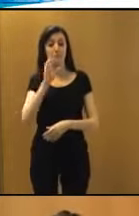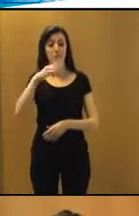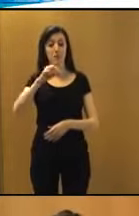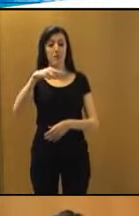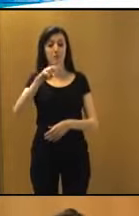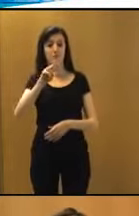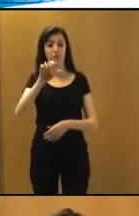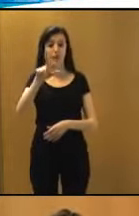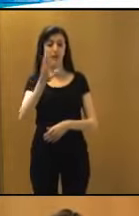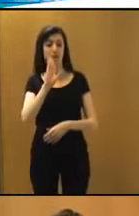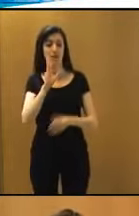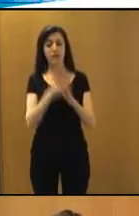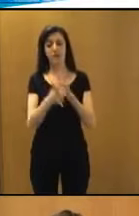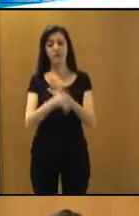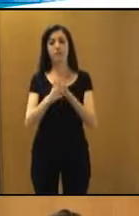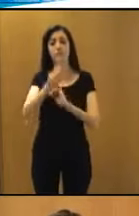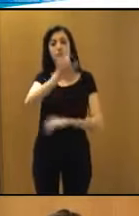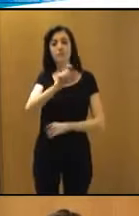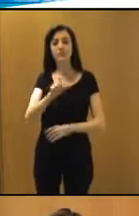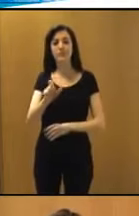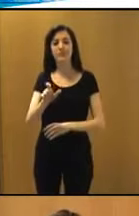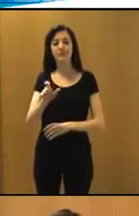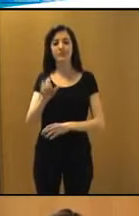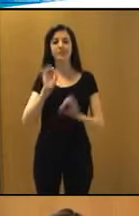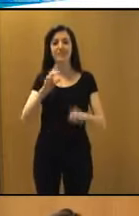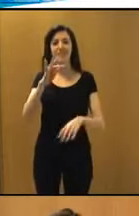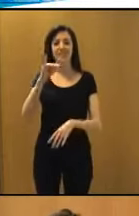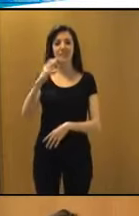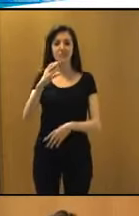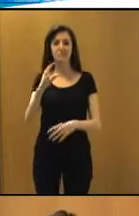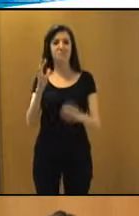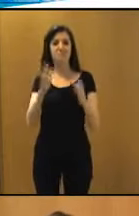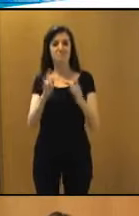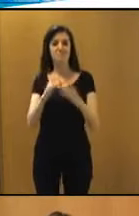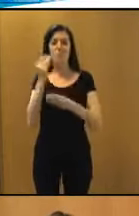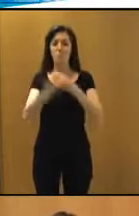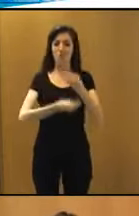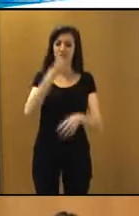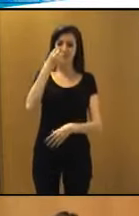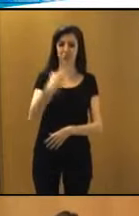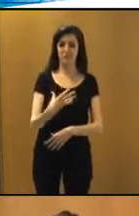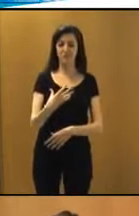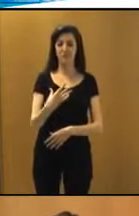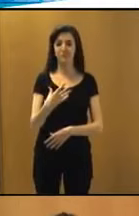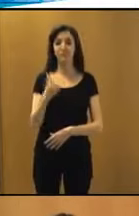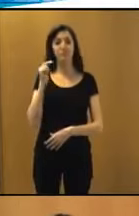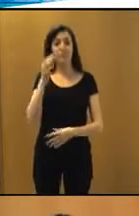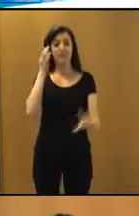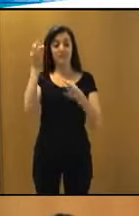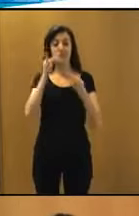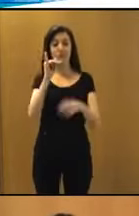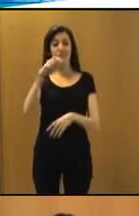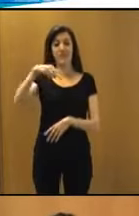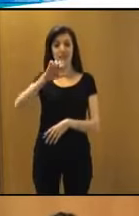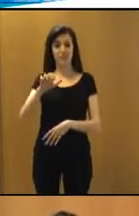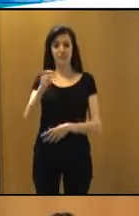Además, como comentaba Manuel, estas personas cada vez se relacionan mejor con las TIC, con las tecnologías de información y comunicación. Estos son